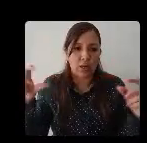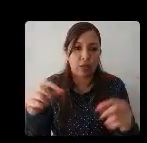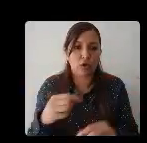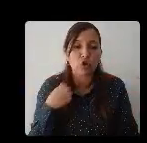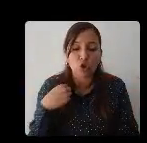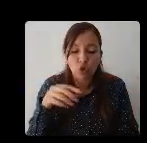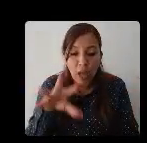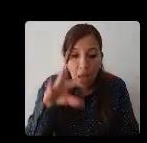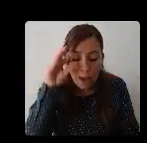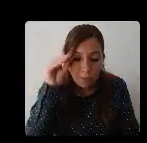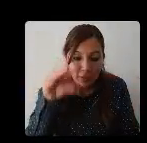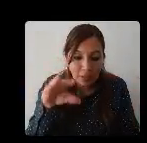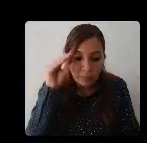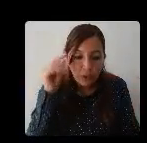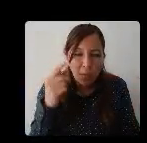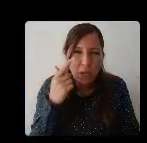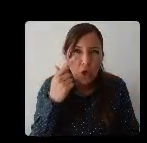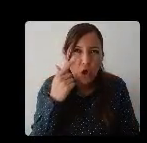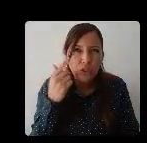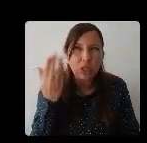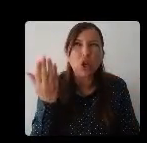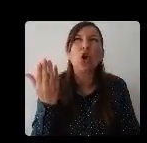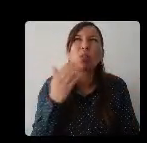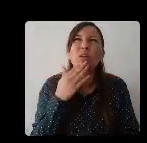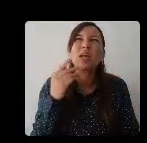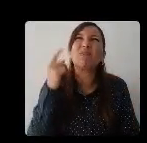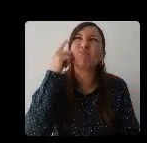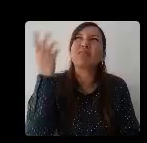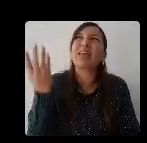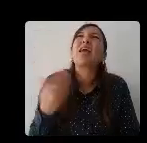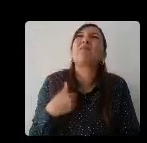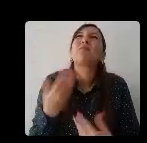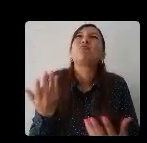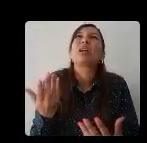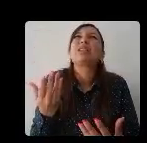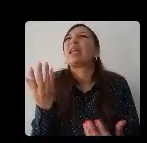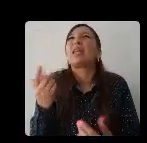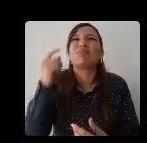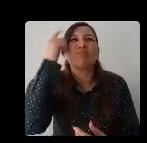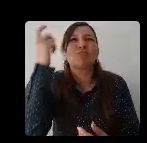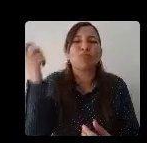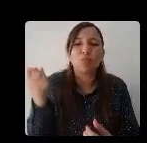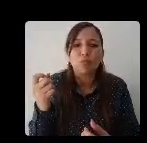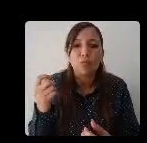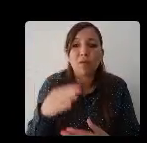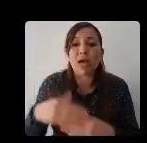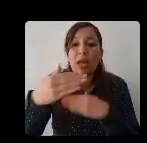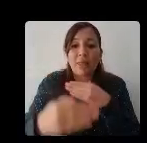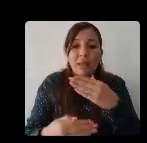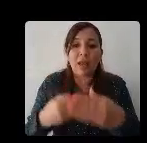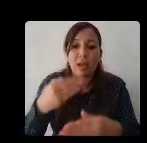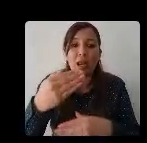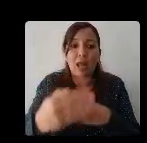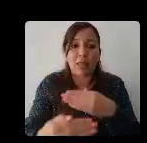a reactivar de ahora para adelante? Porque supuestamente es para nosotros es empezar de cero, porque antes era